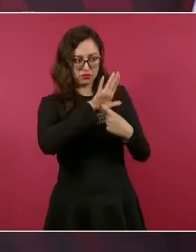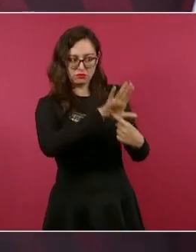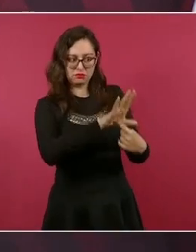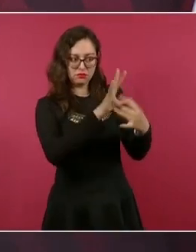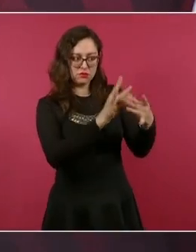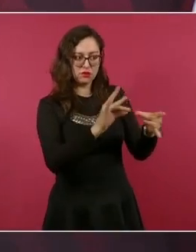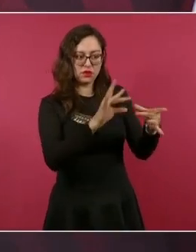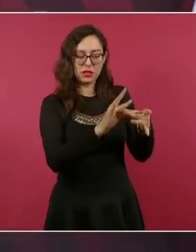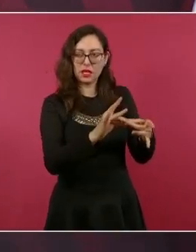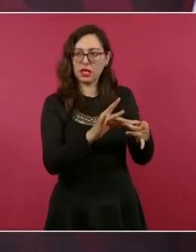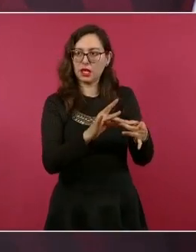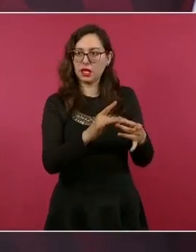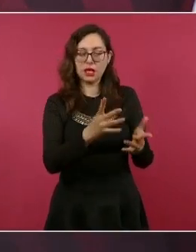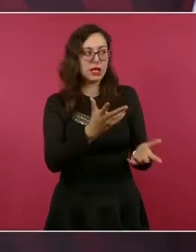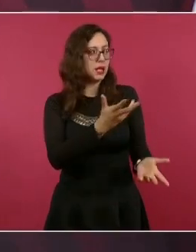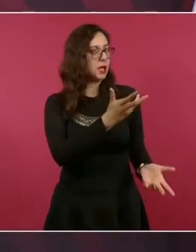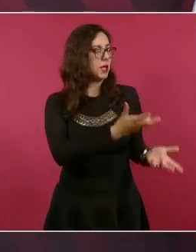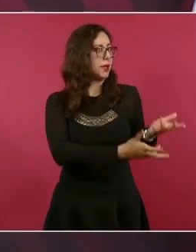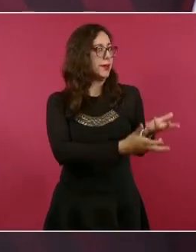Y desde luego,